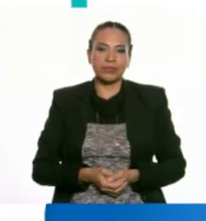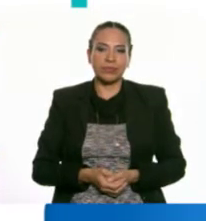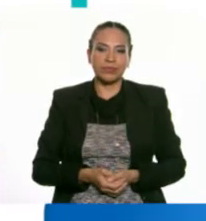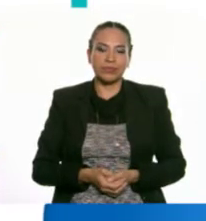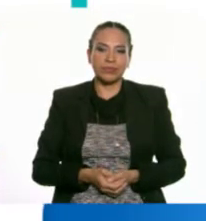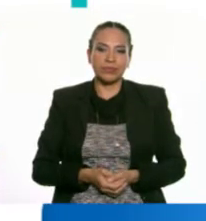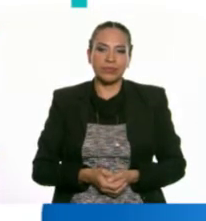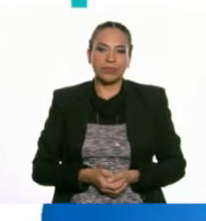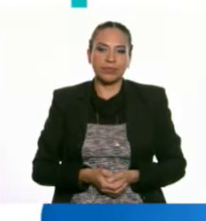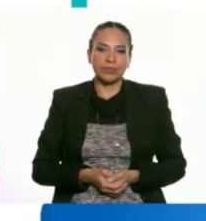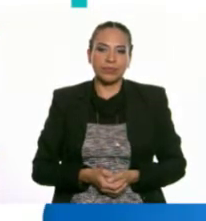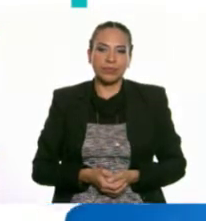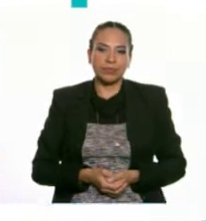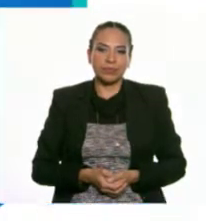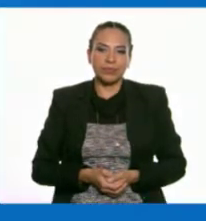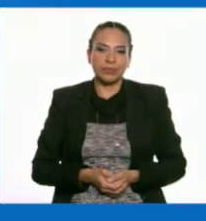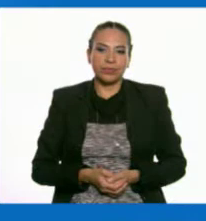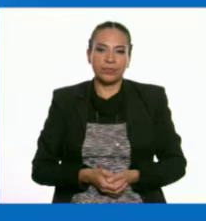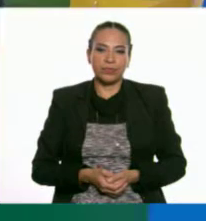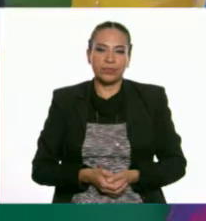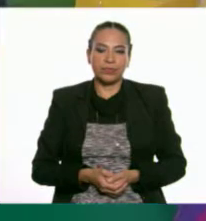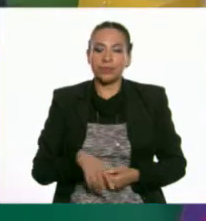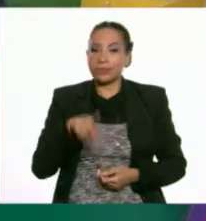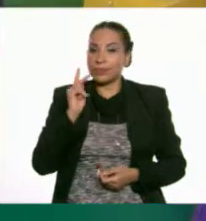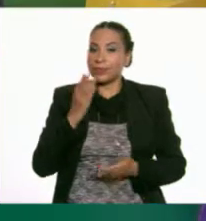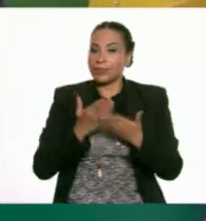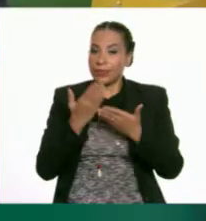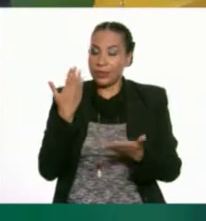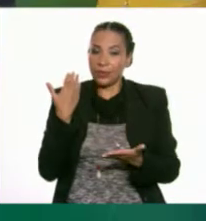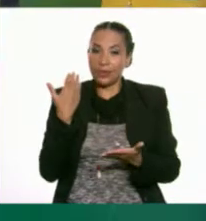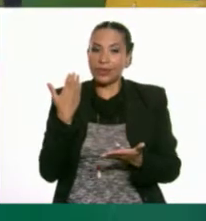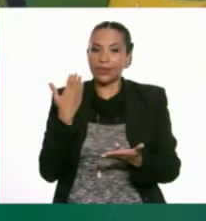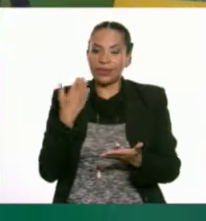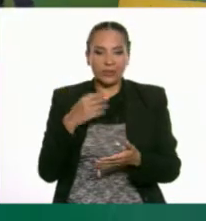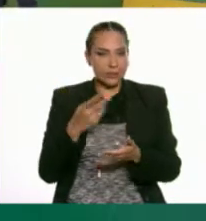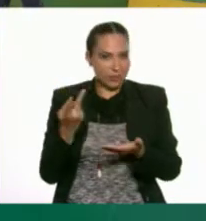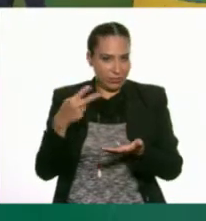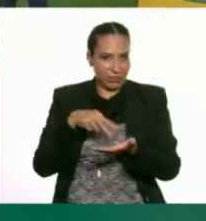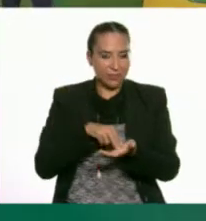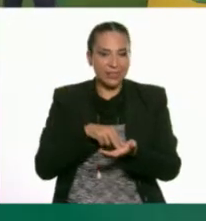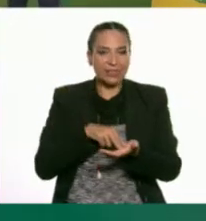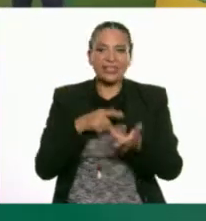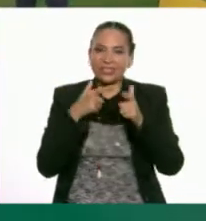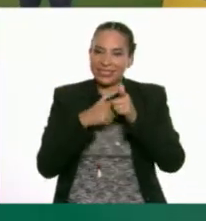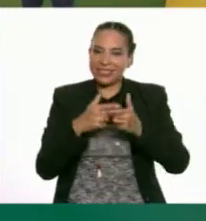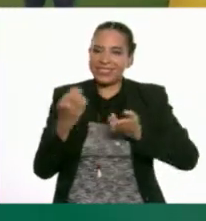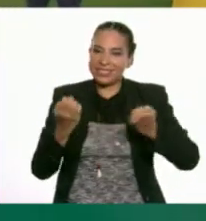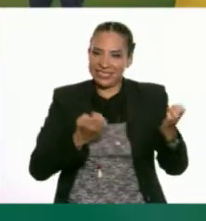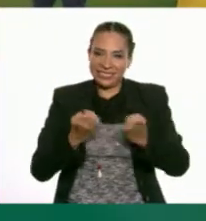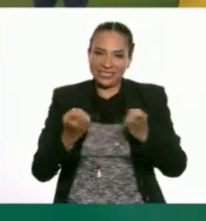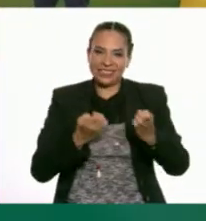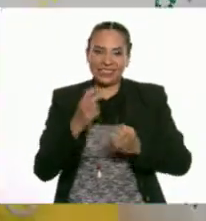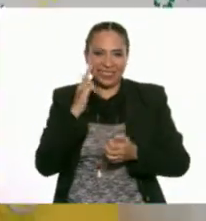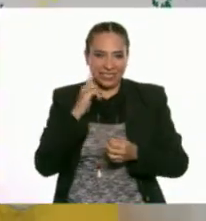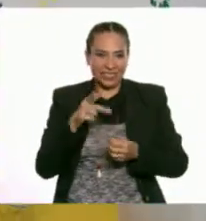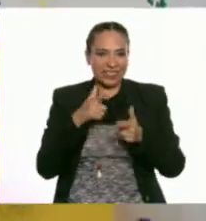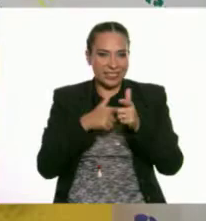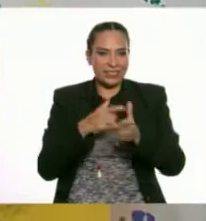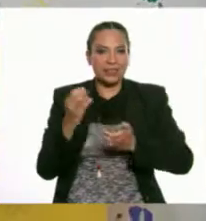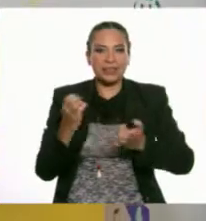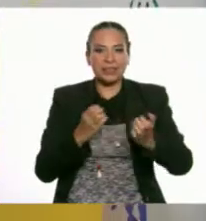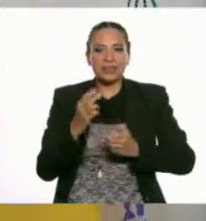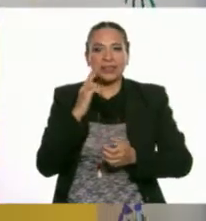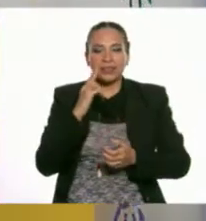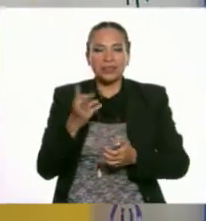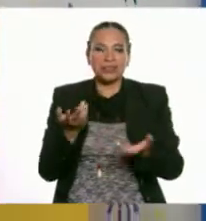Pero antes, pónganse de pie y sigue una pausa activa. Sí, claro, sigamos una pausa activa.